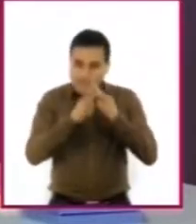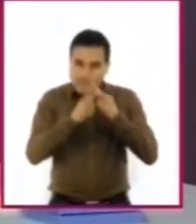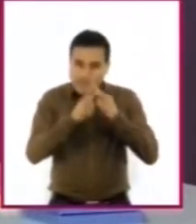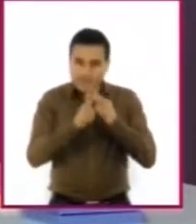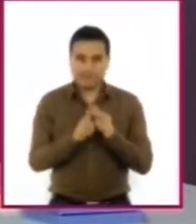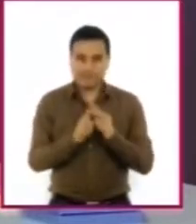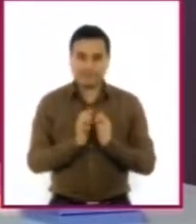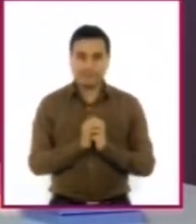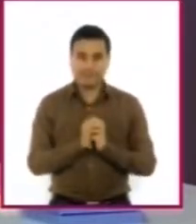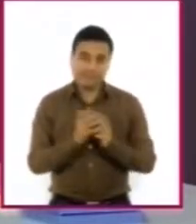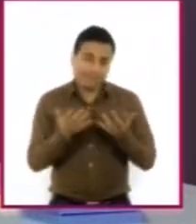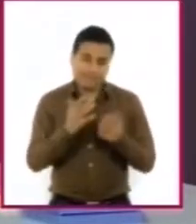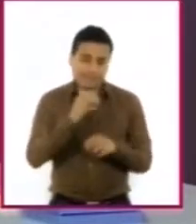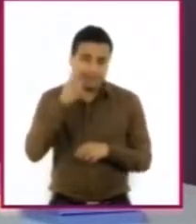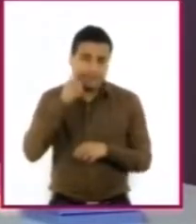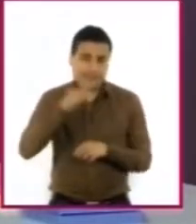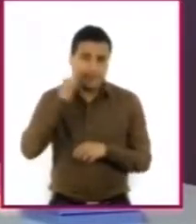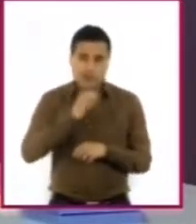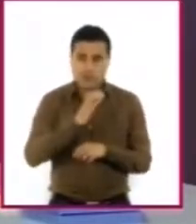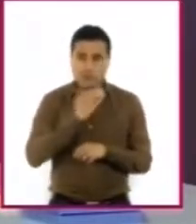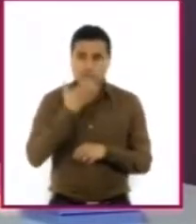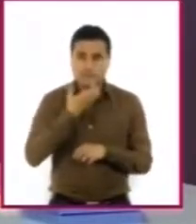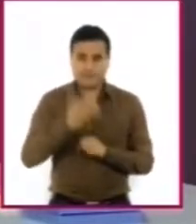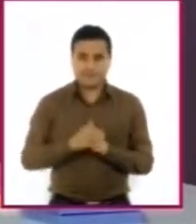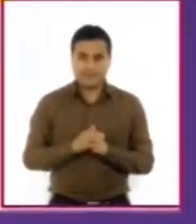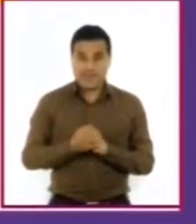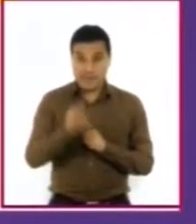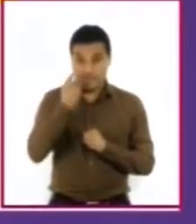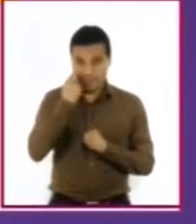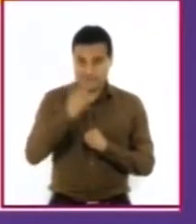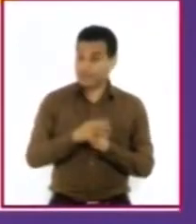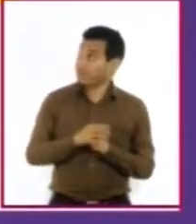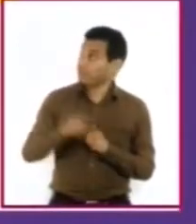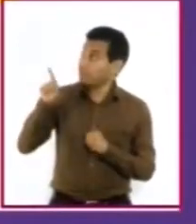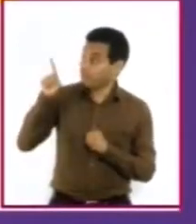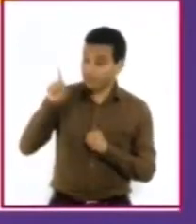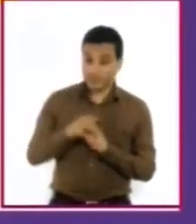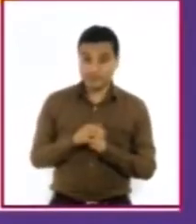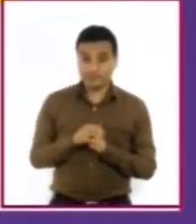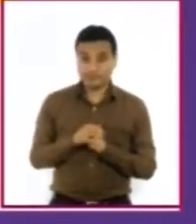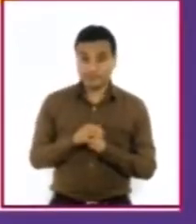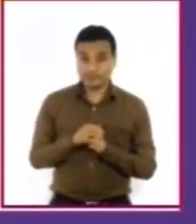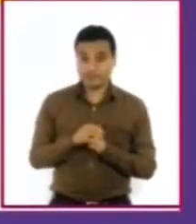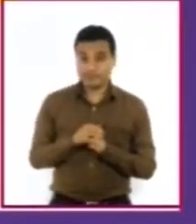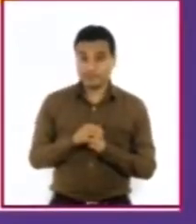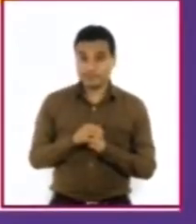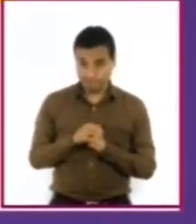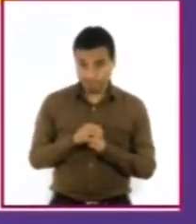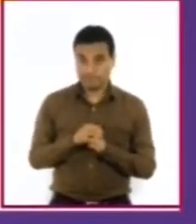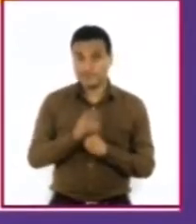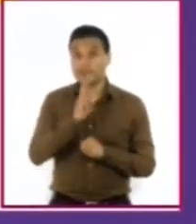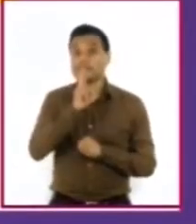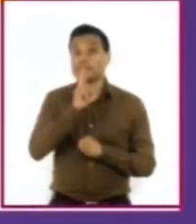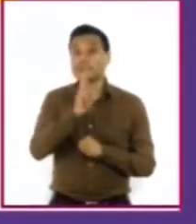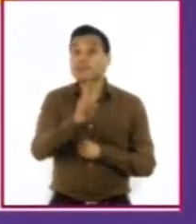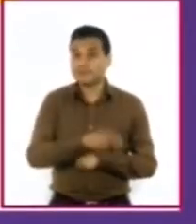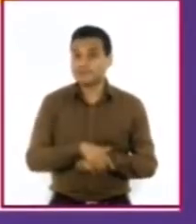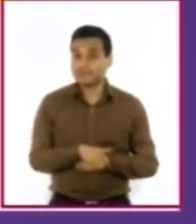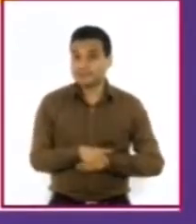esta pregunta. Observa el siguiente diagrama de flujo, donde podemos contestar a nuestra primera pregunta.